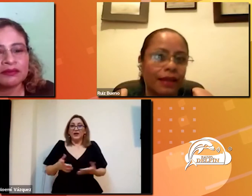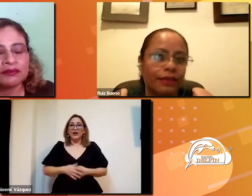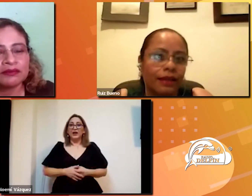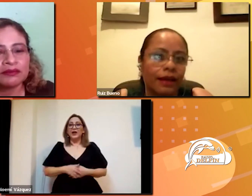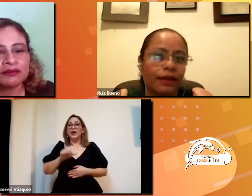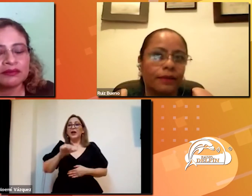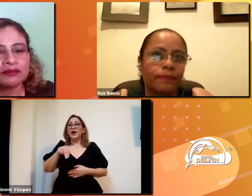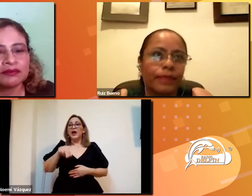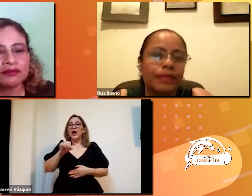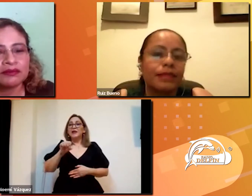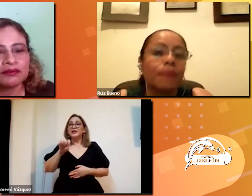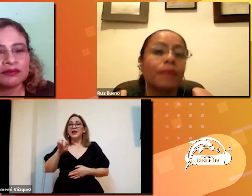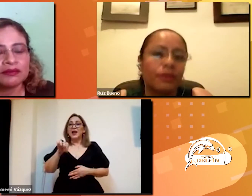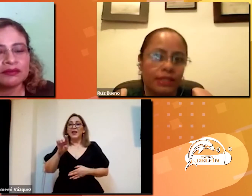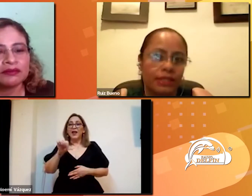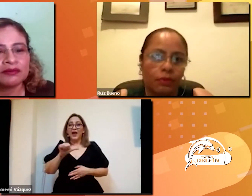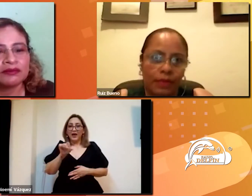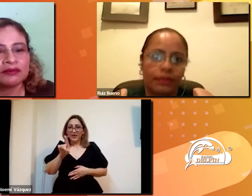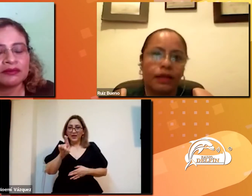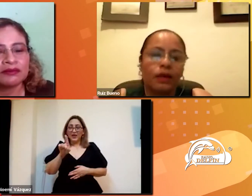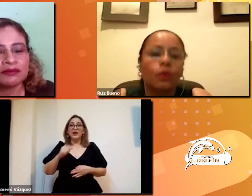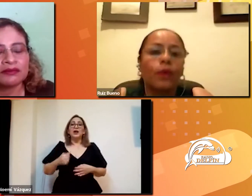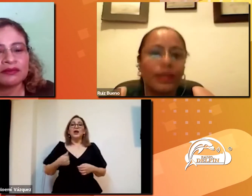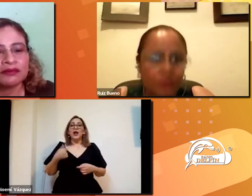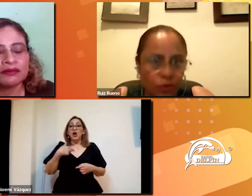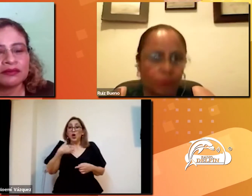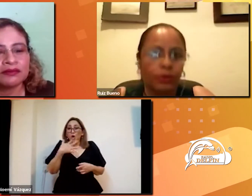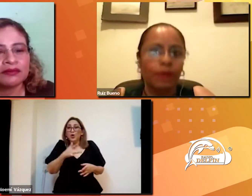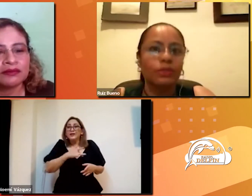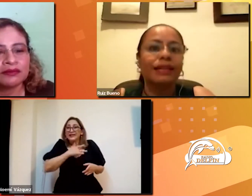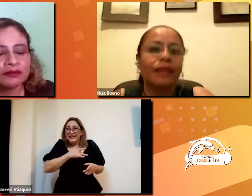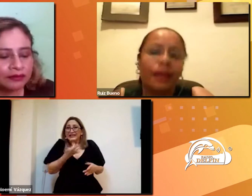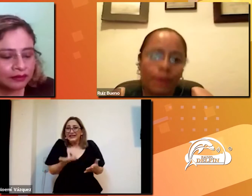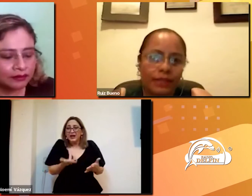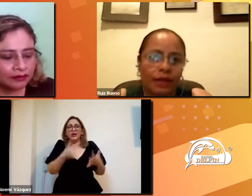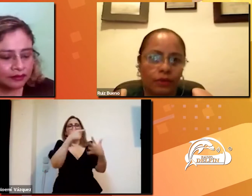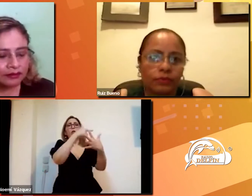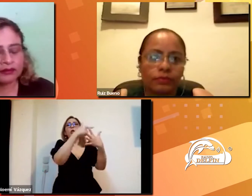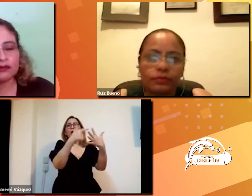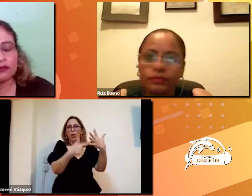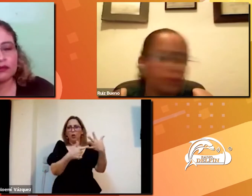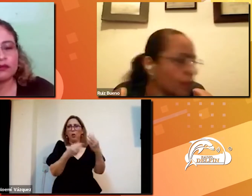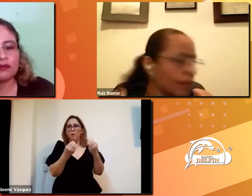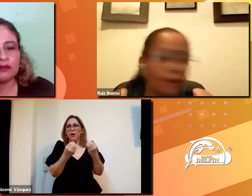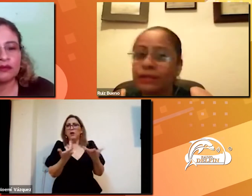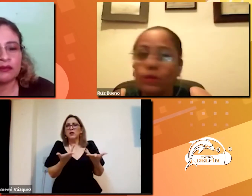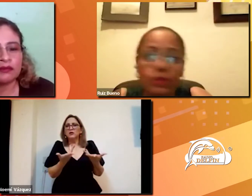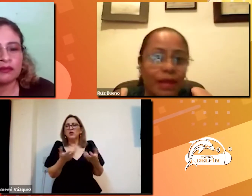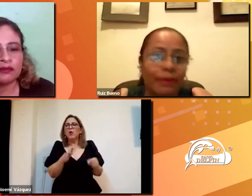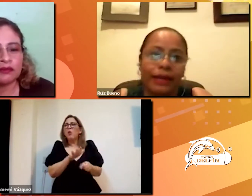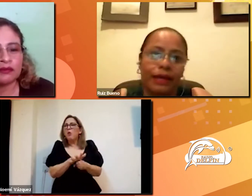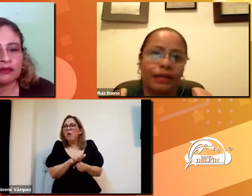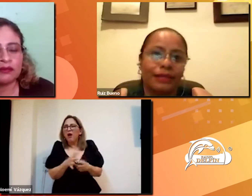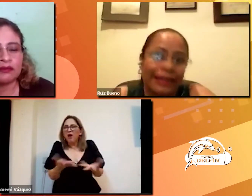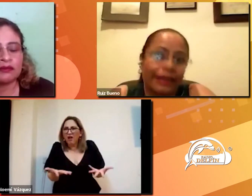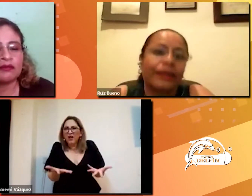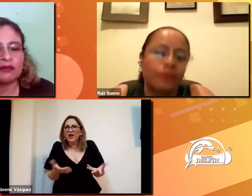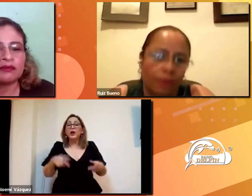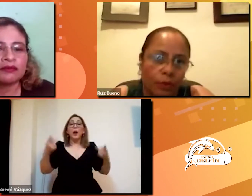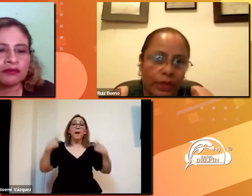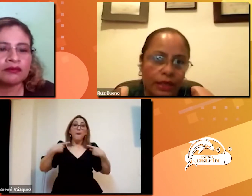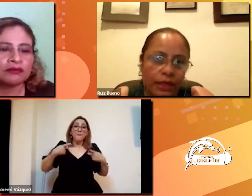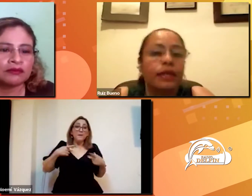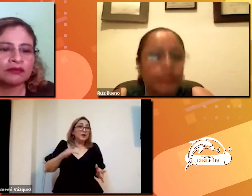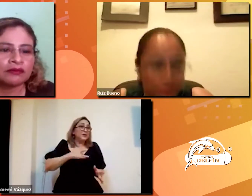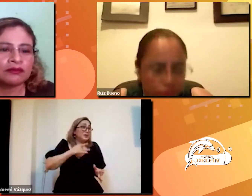ansiedad se han manifestado más. ¿Cuáles son? Porque mucha gente le ha pasado y a veces no sabe qué es y cree que